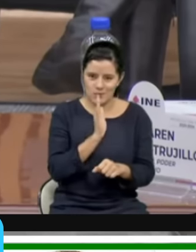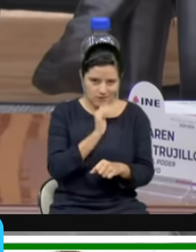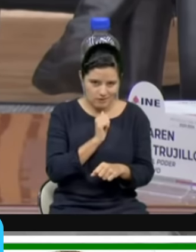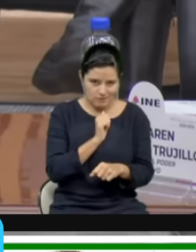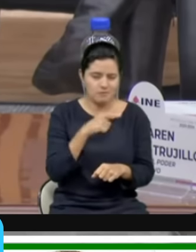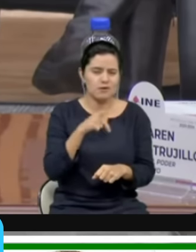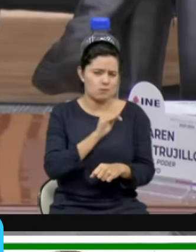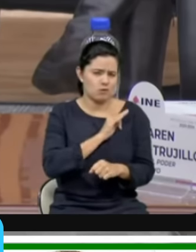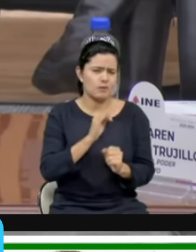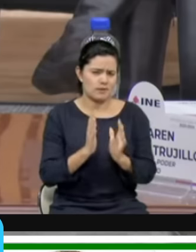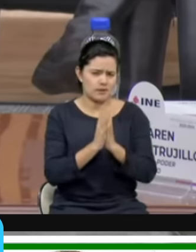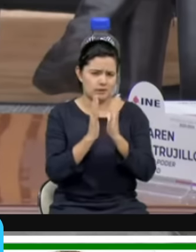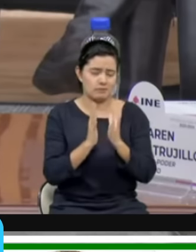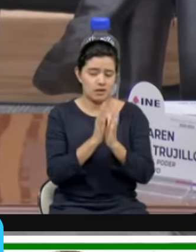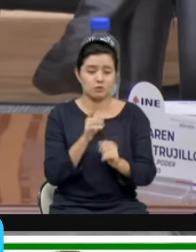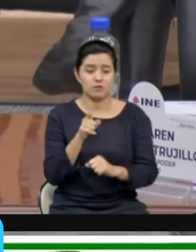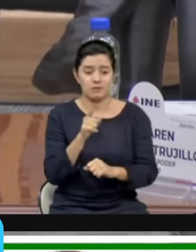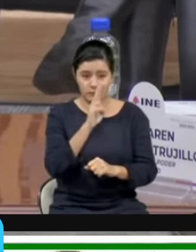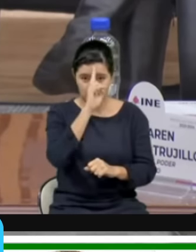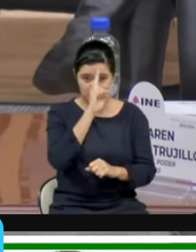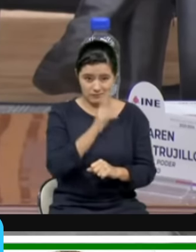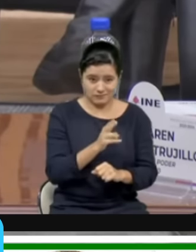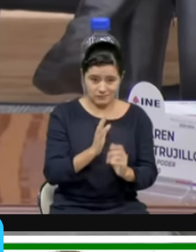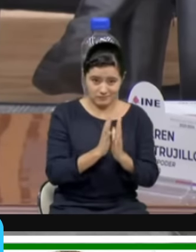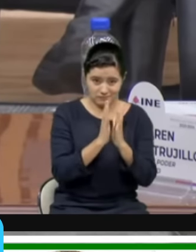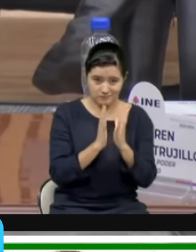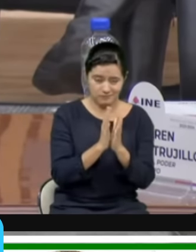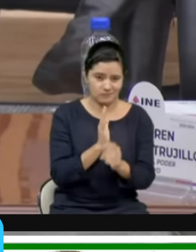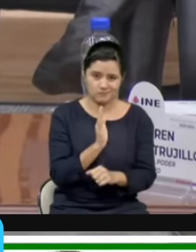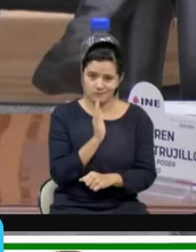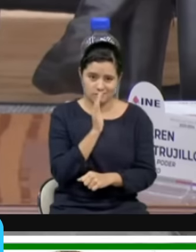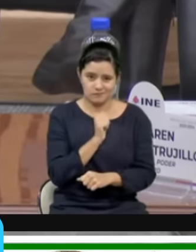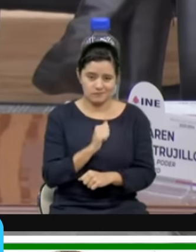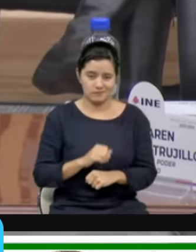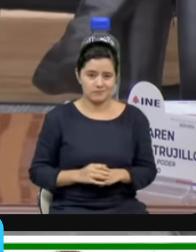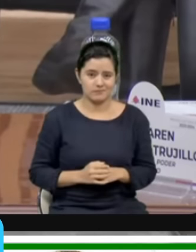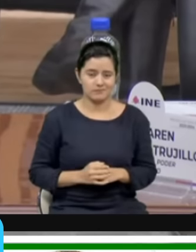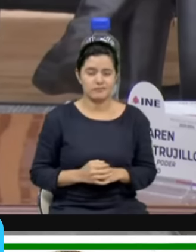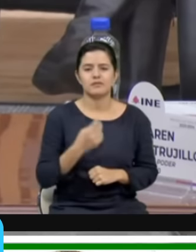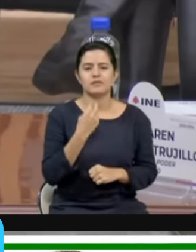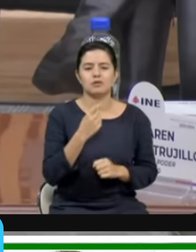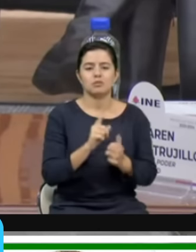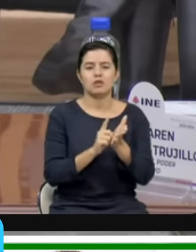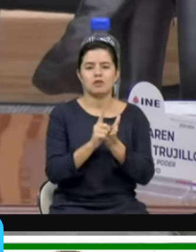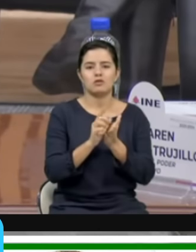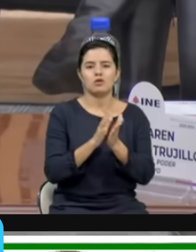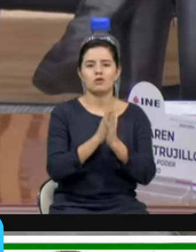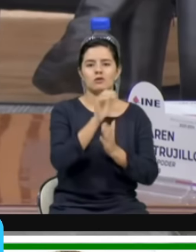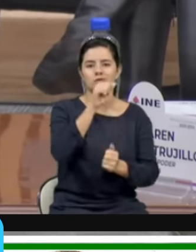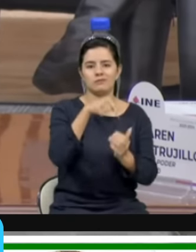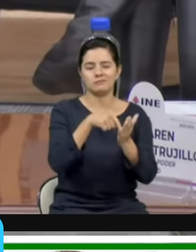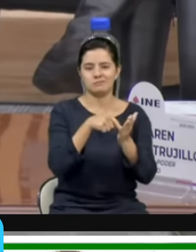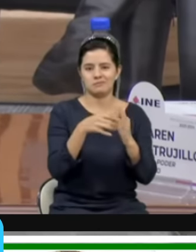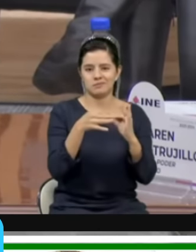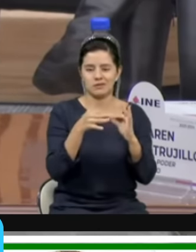quiera venir a impedir aquí esa ese derecho institucional que lo